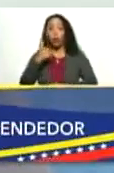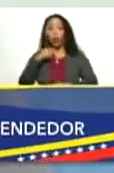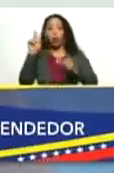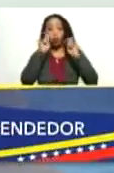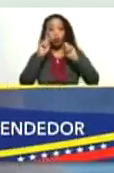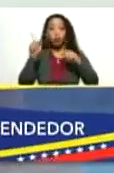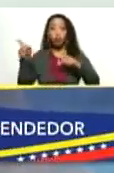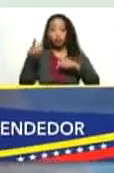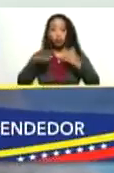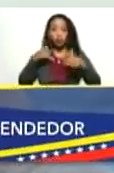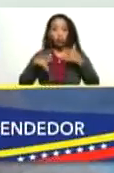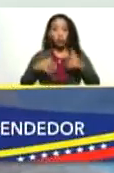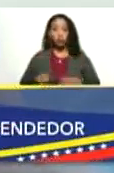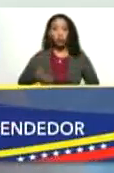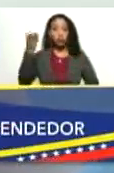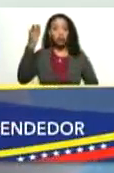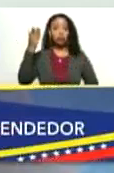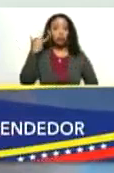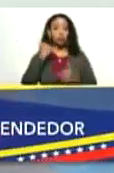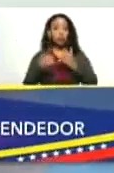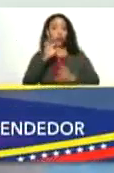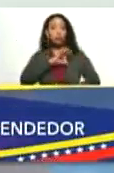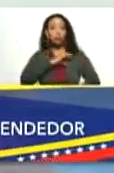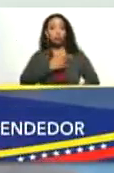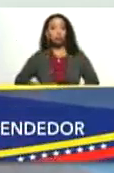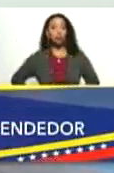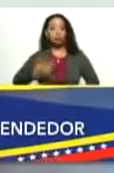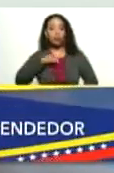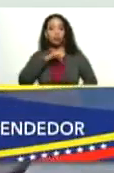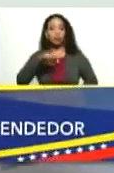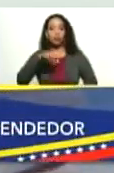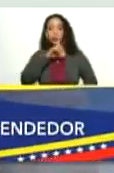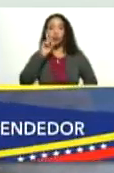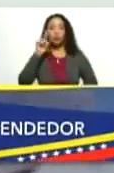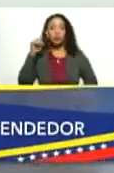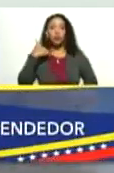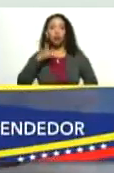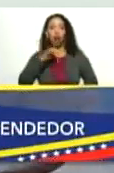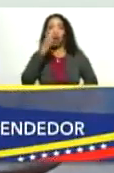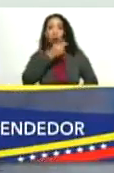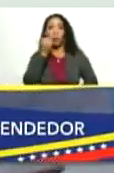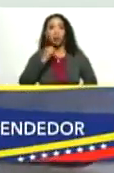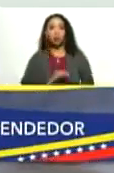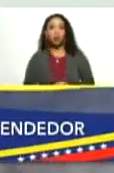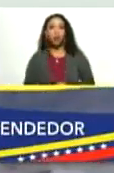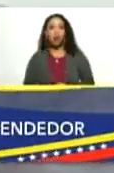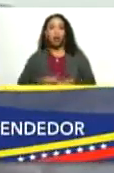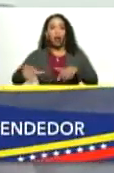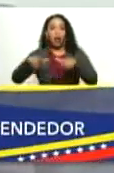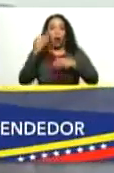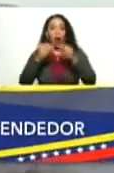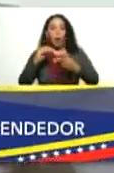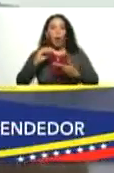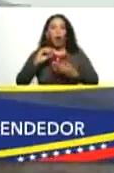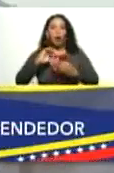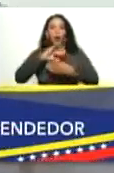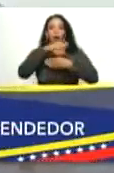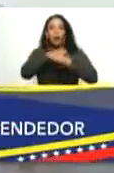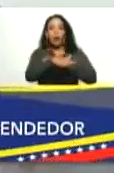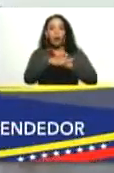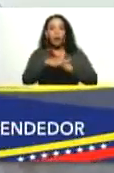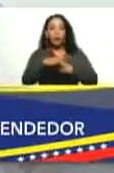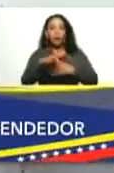a ser elemento fundamental. Y por último, señor presidente, quería nombrarle aquí la ocupación hotelera en sitios como Canaima, Los Roques, Choroní, Colonia